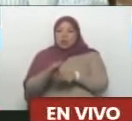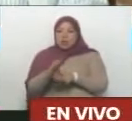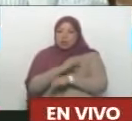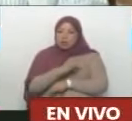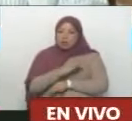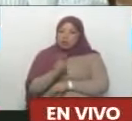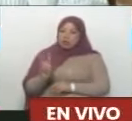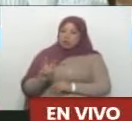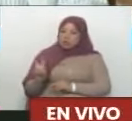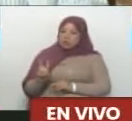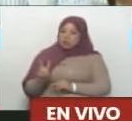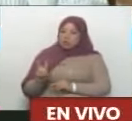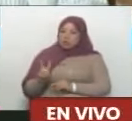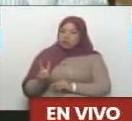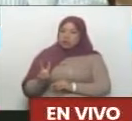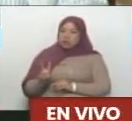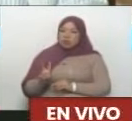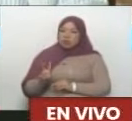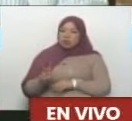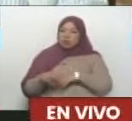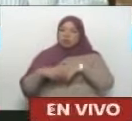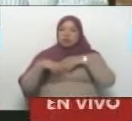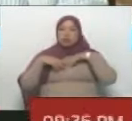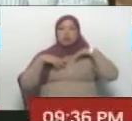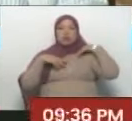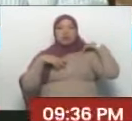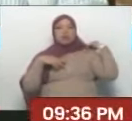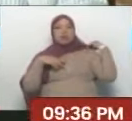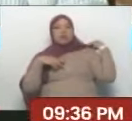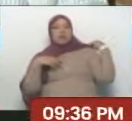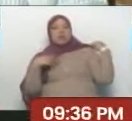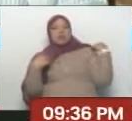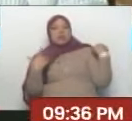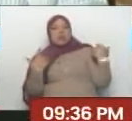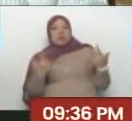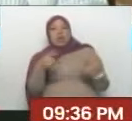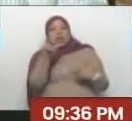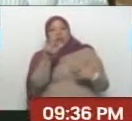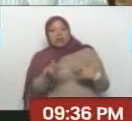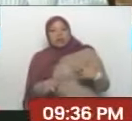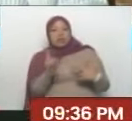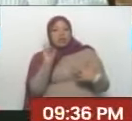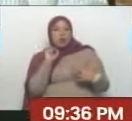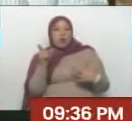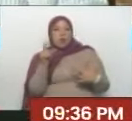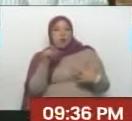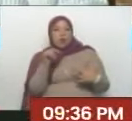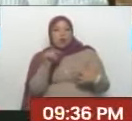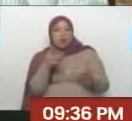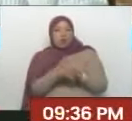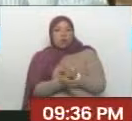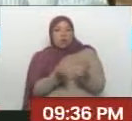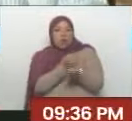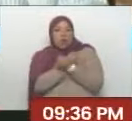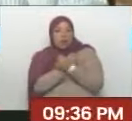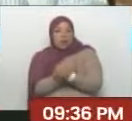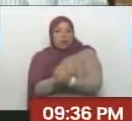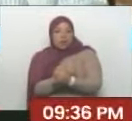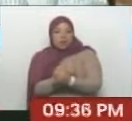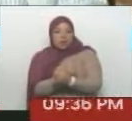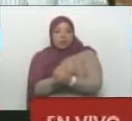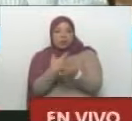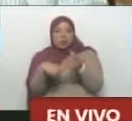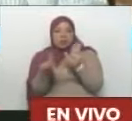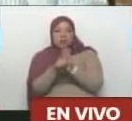es: el fanatismo es a la idolatría como el amor es a